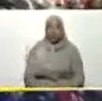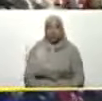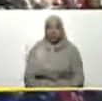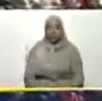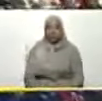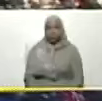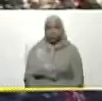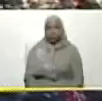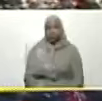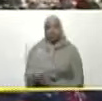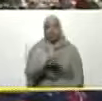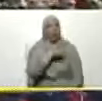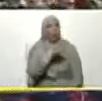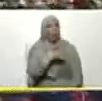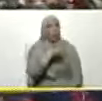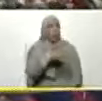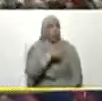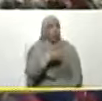de ver